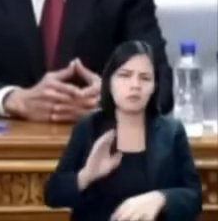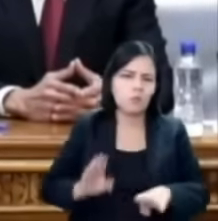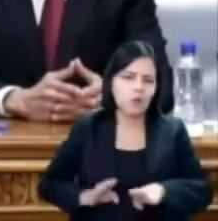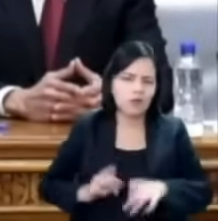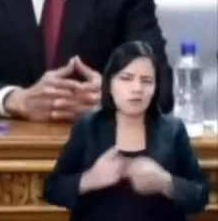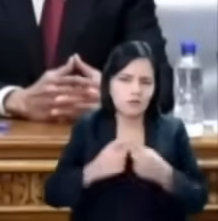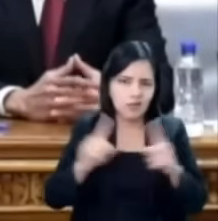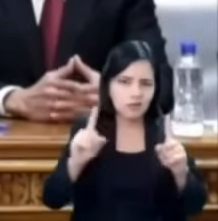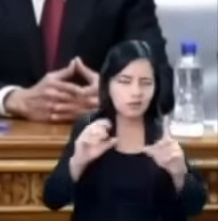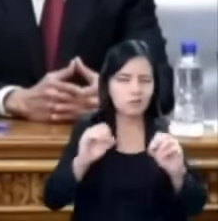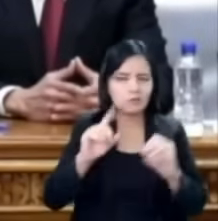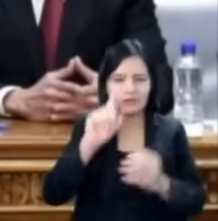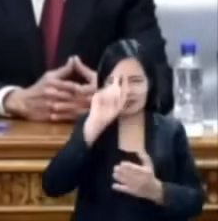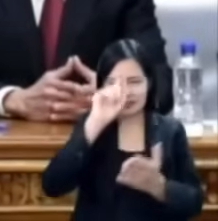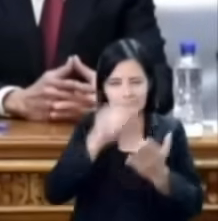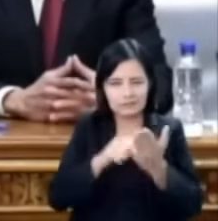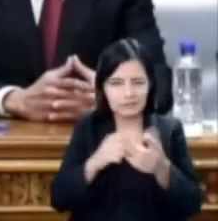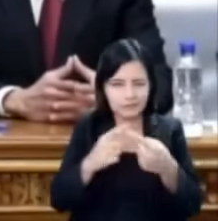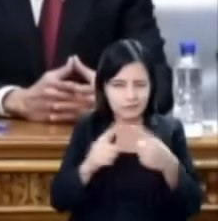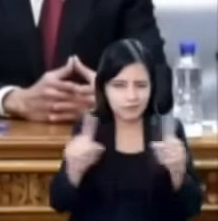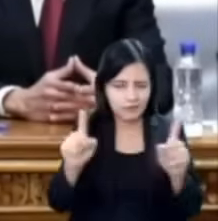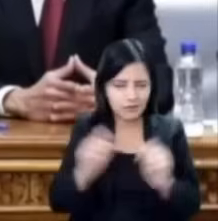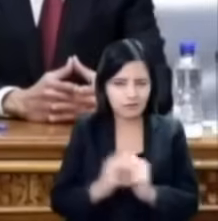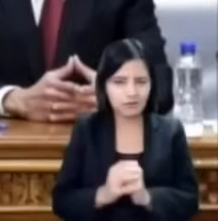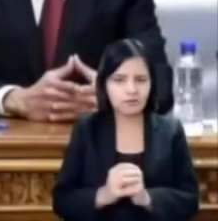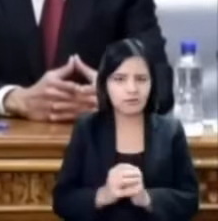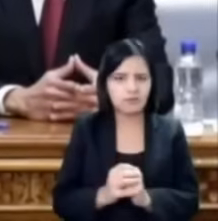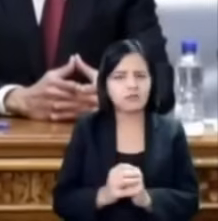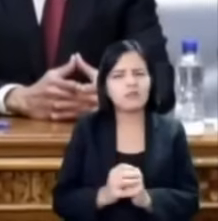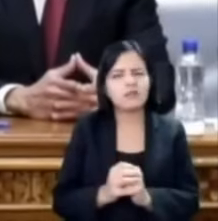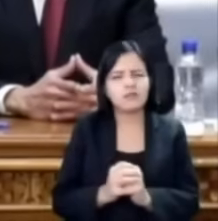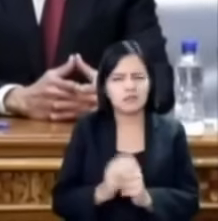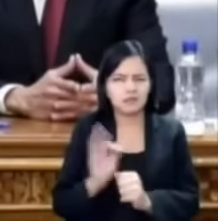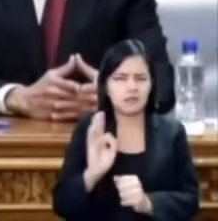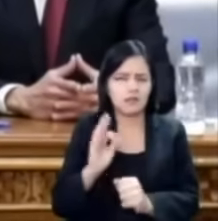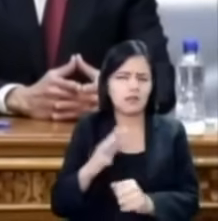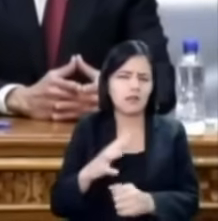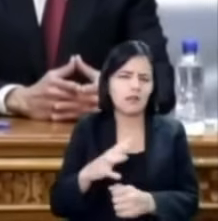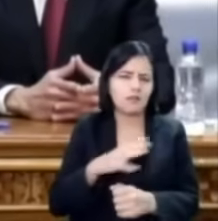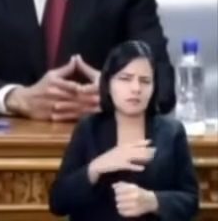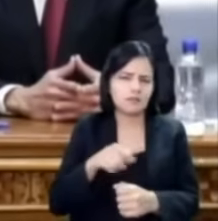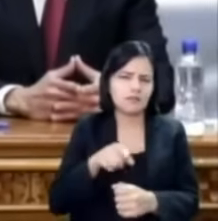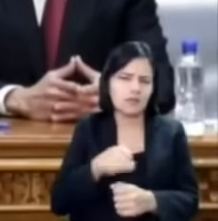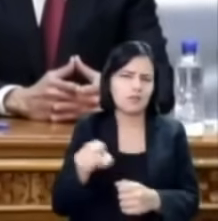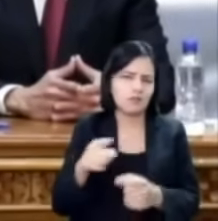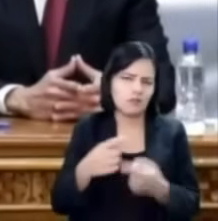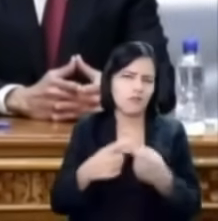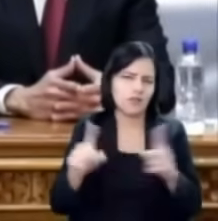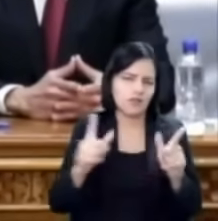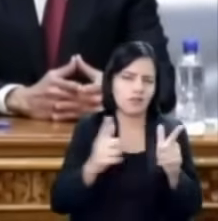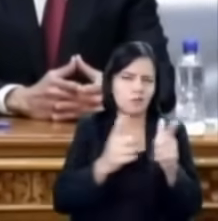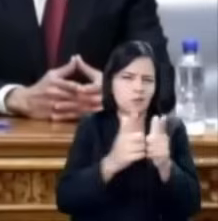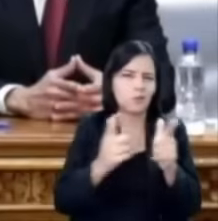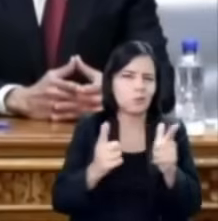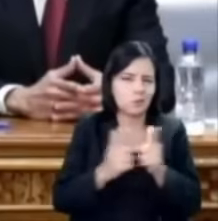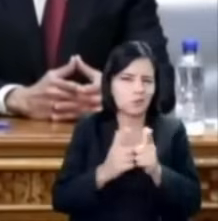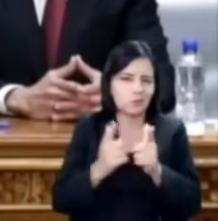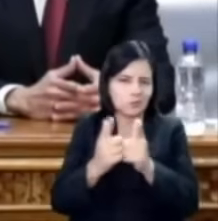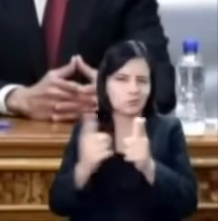existieran, por encima de las banderías partidistas,